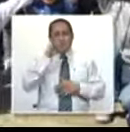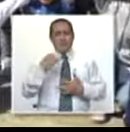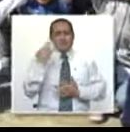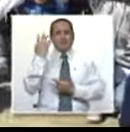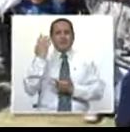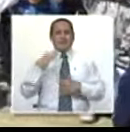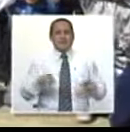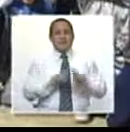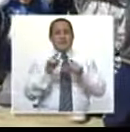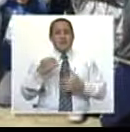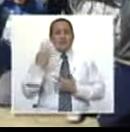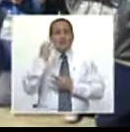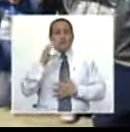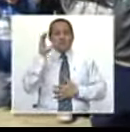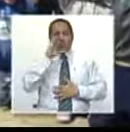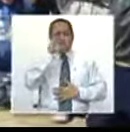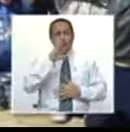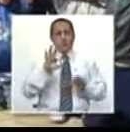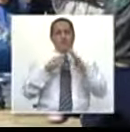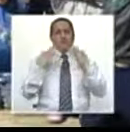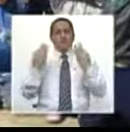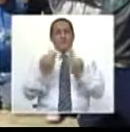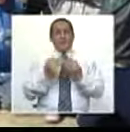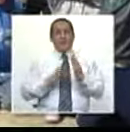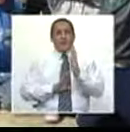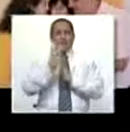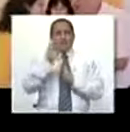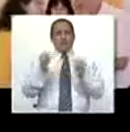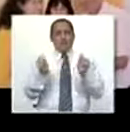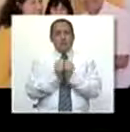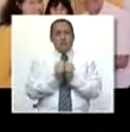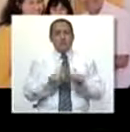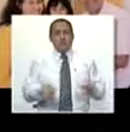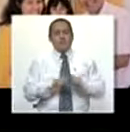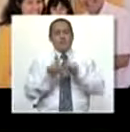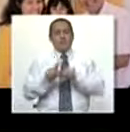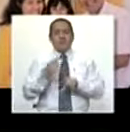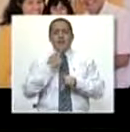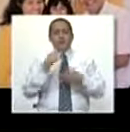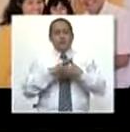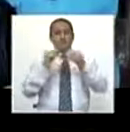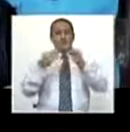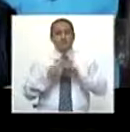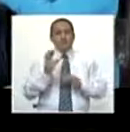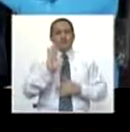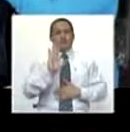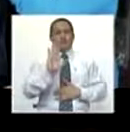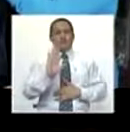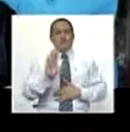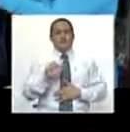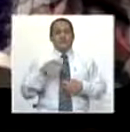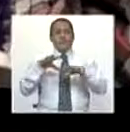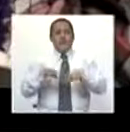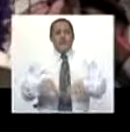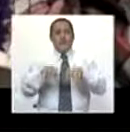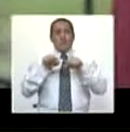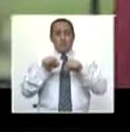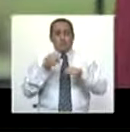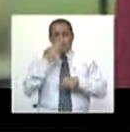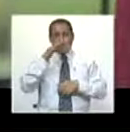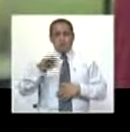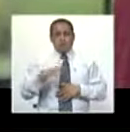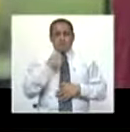Esperanza la esperanza de encontrar una familia para crecer con ella y ser parte de su historia la adopción es